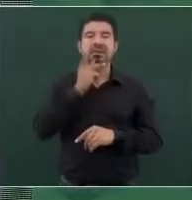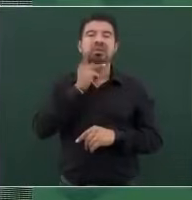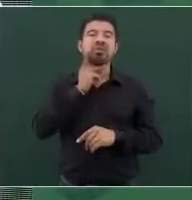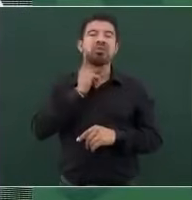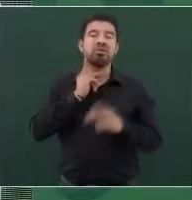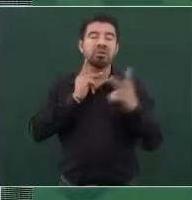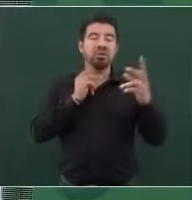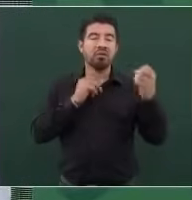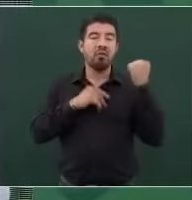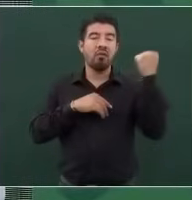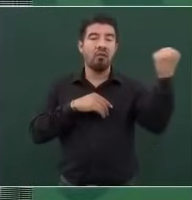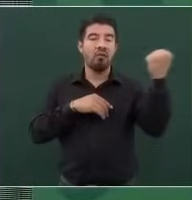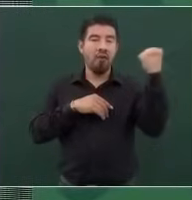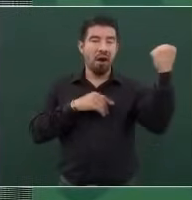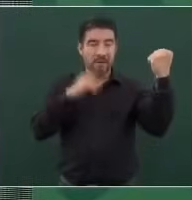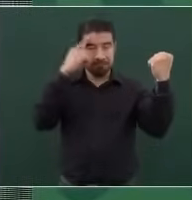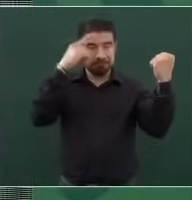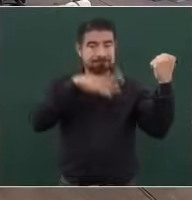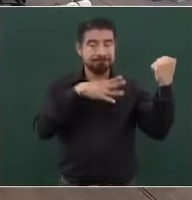de las potencias.